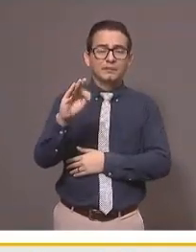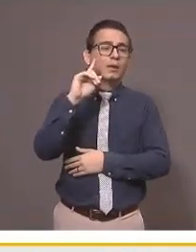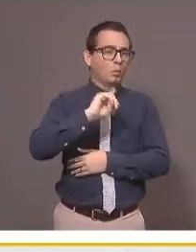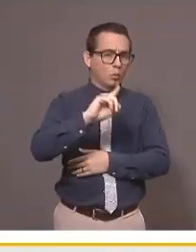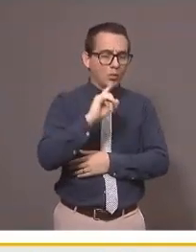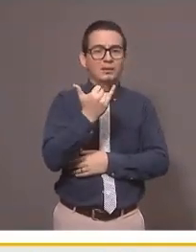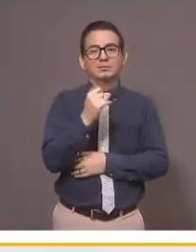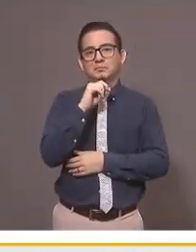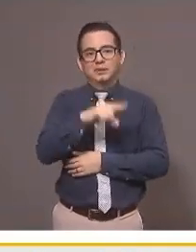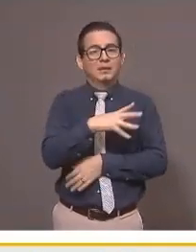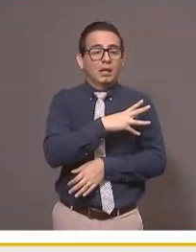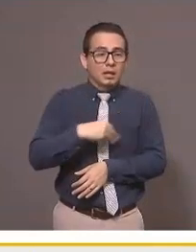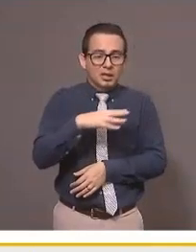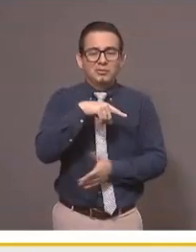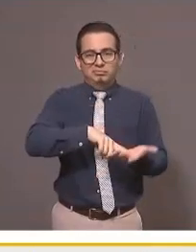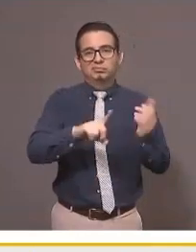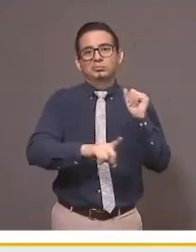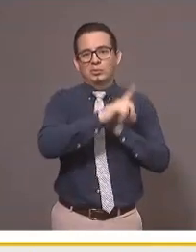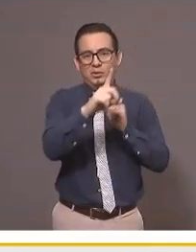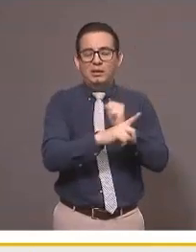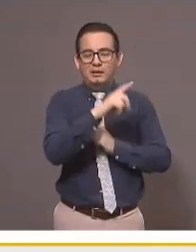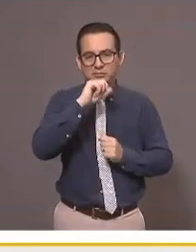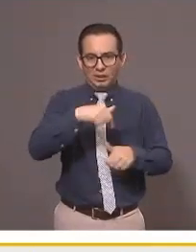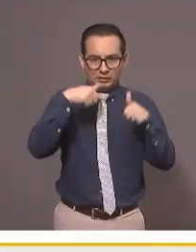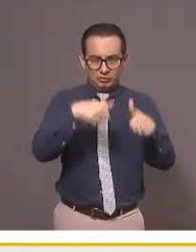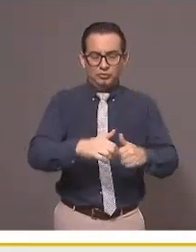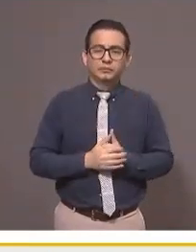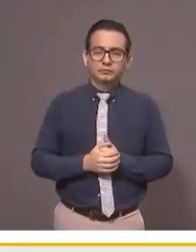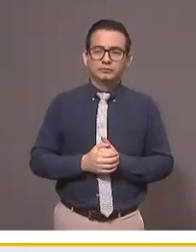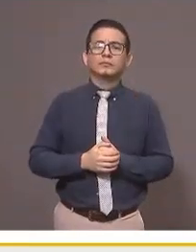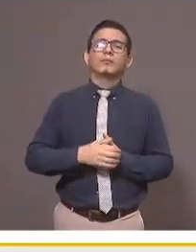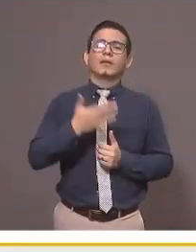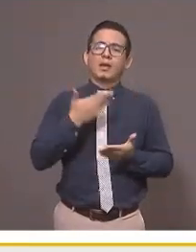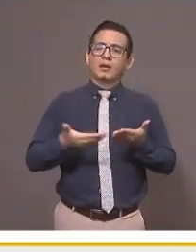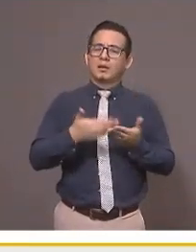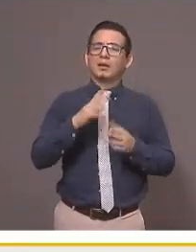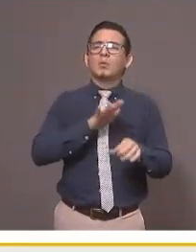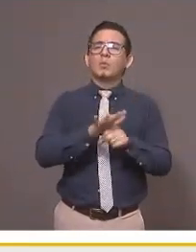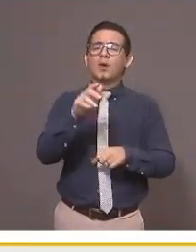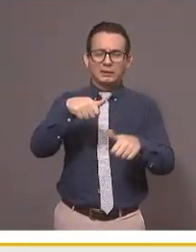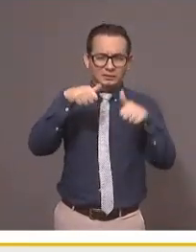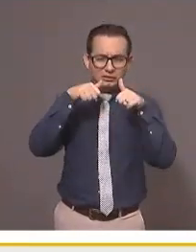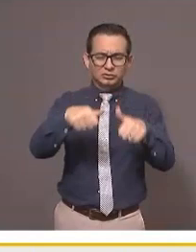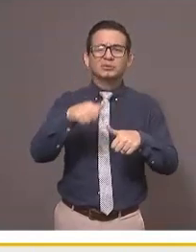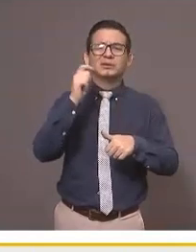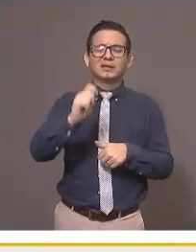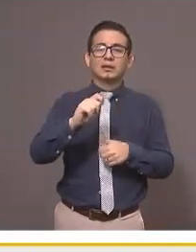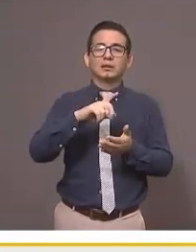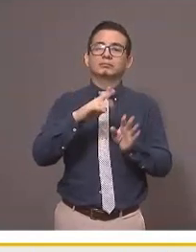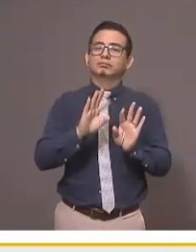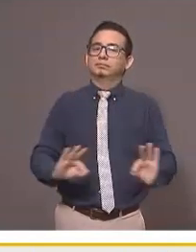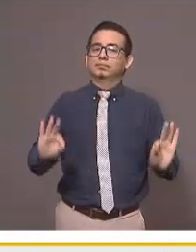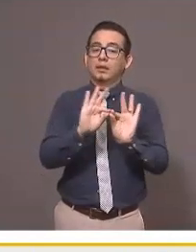sus hijos que son víctimas de esta violencia la inmigración atendida desde una perspectiva de derechos